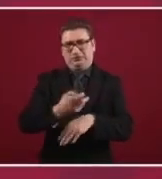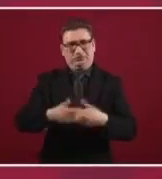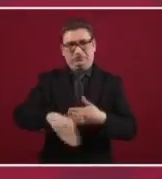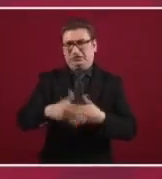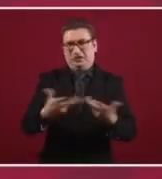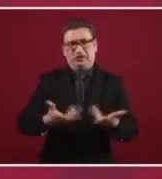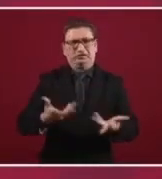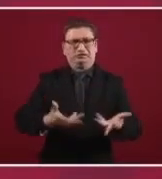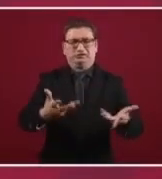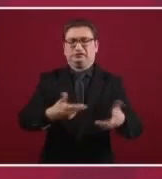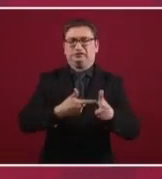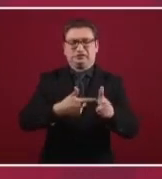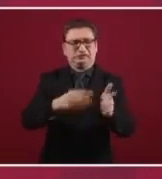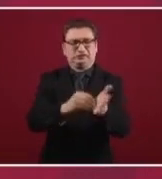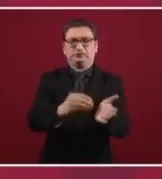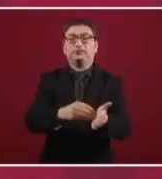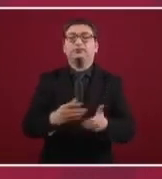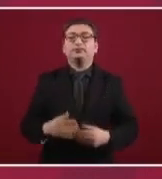Si